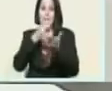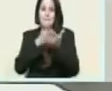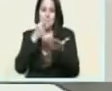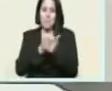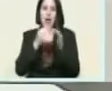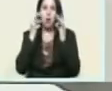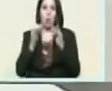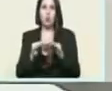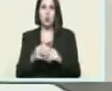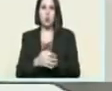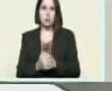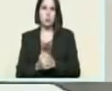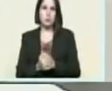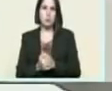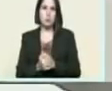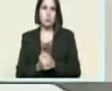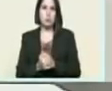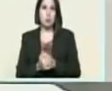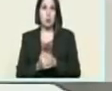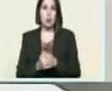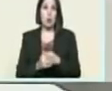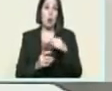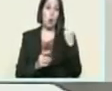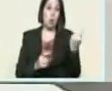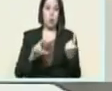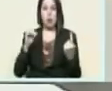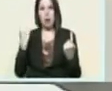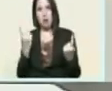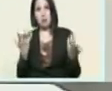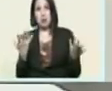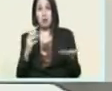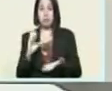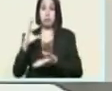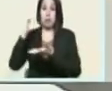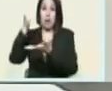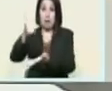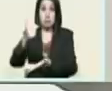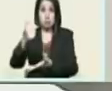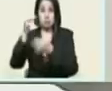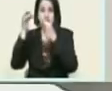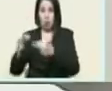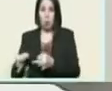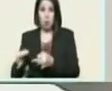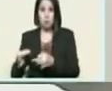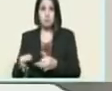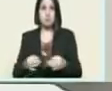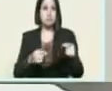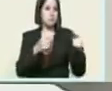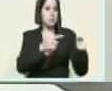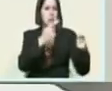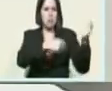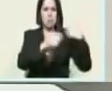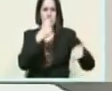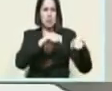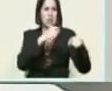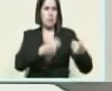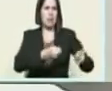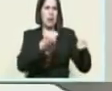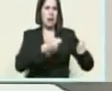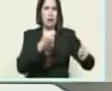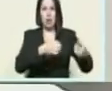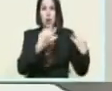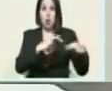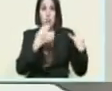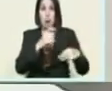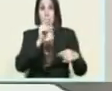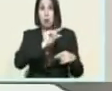justo. Por la una o por la otra. Por el CLAP con seguridad y por el mercado también